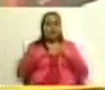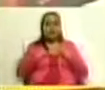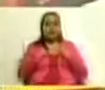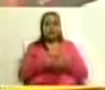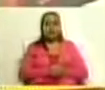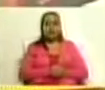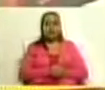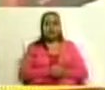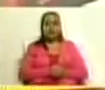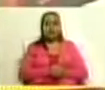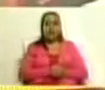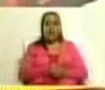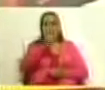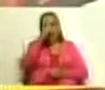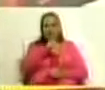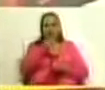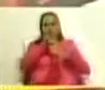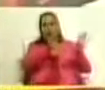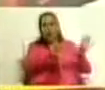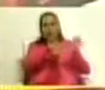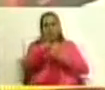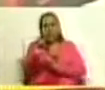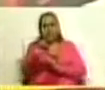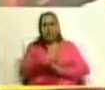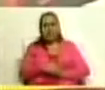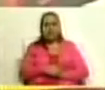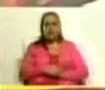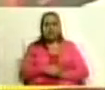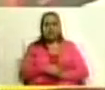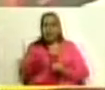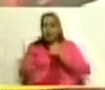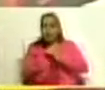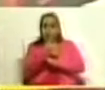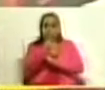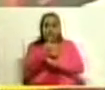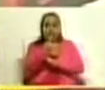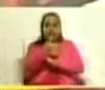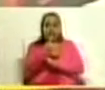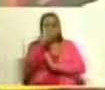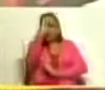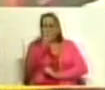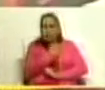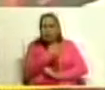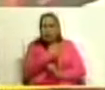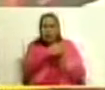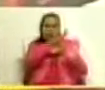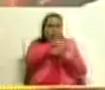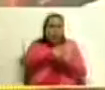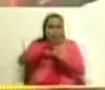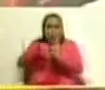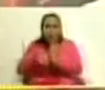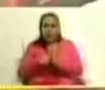esa década de los 80 de traiciones, miseria, saqueo.